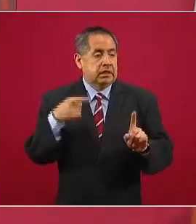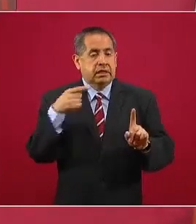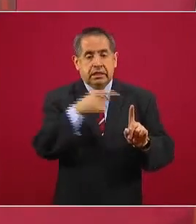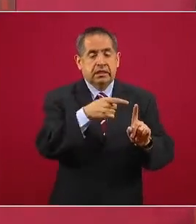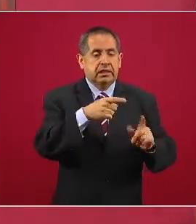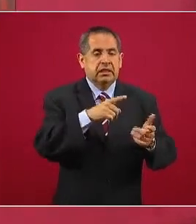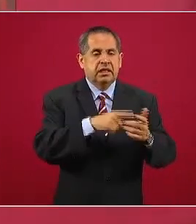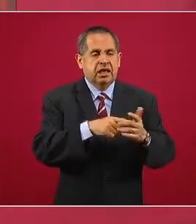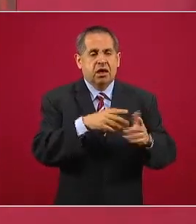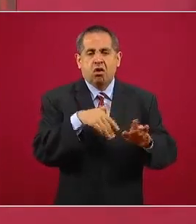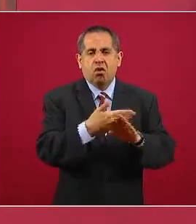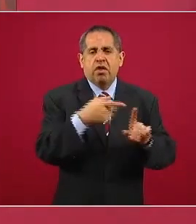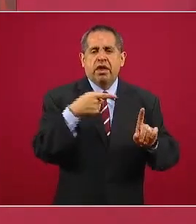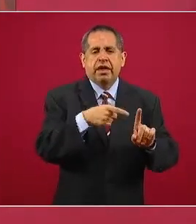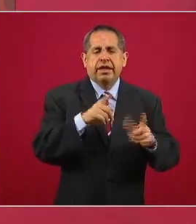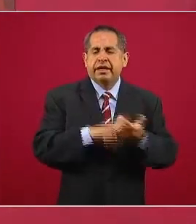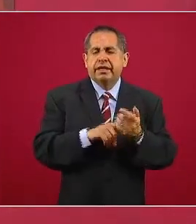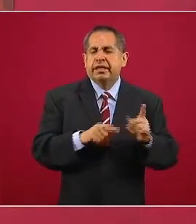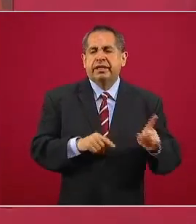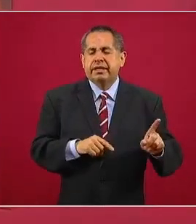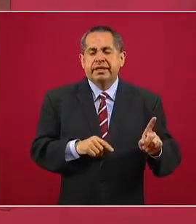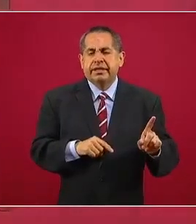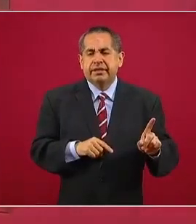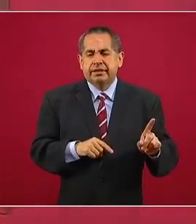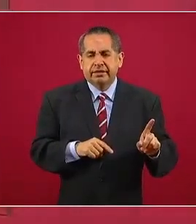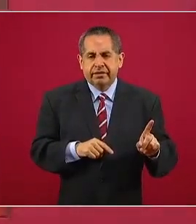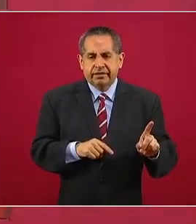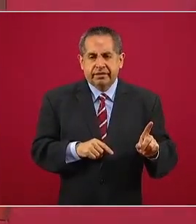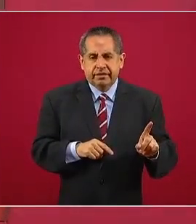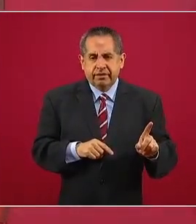unos dirigentes de